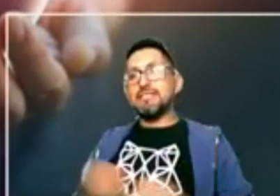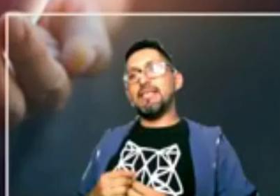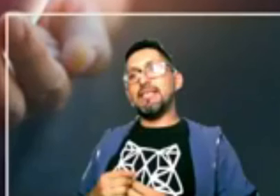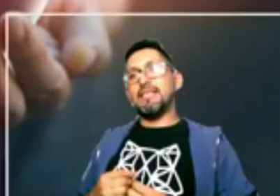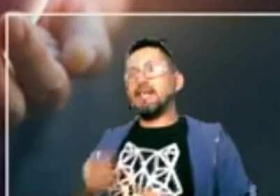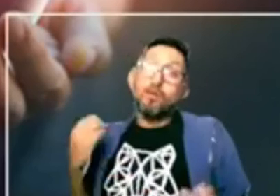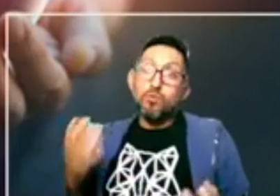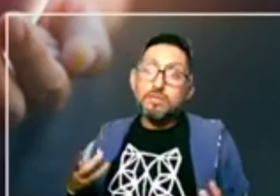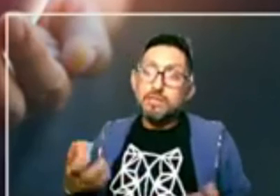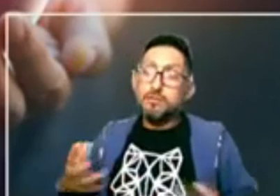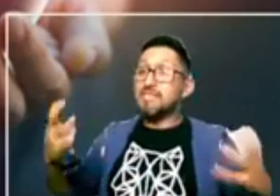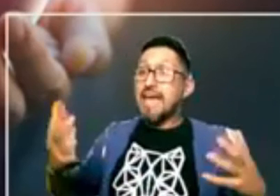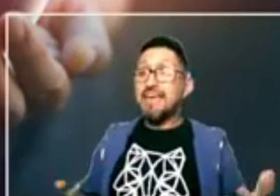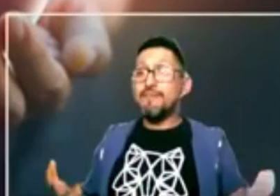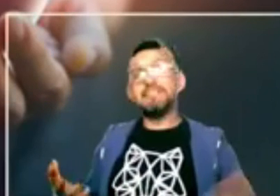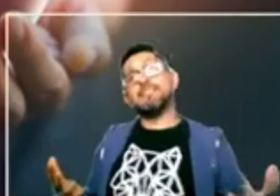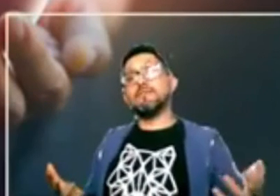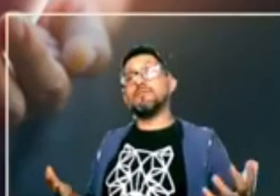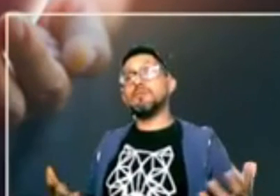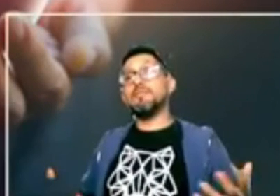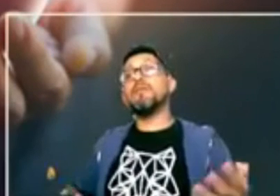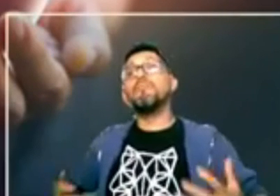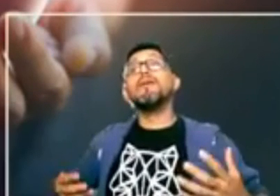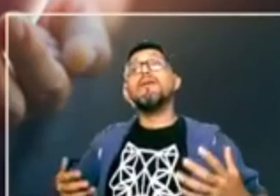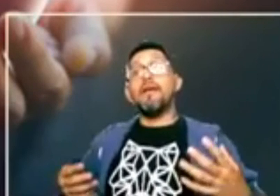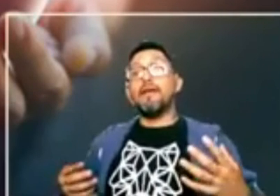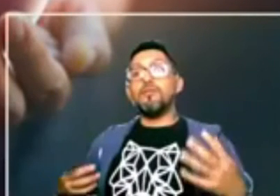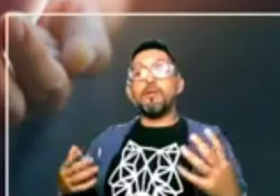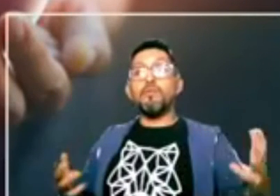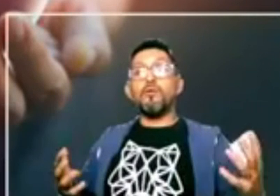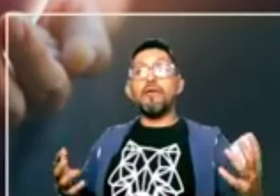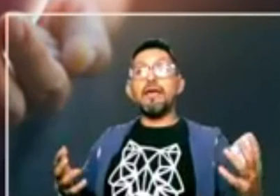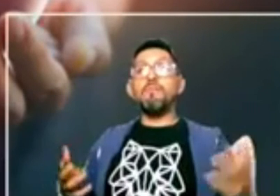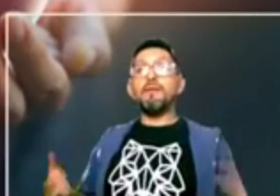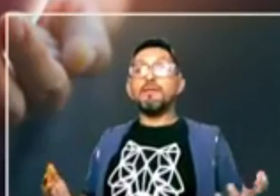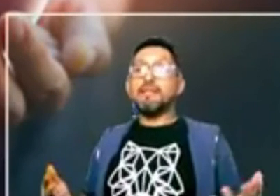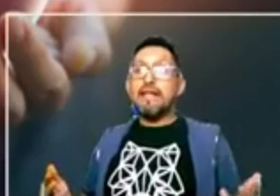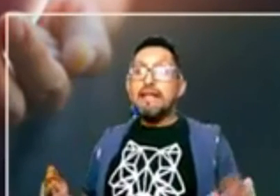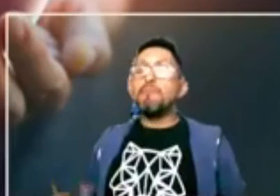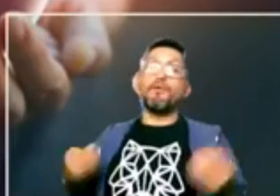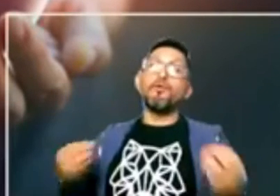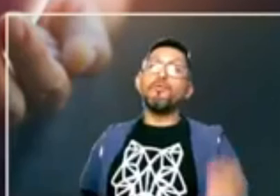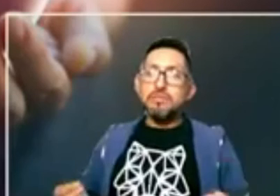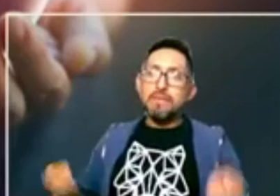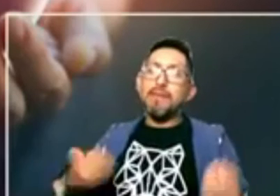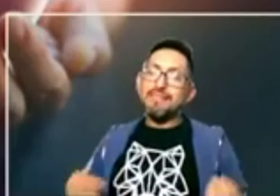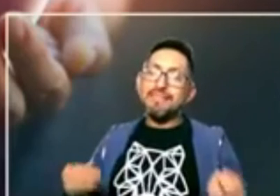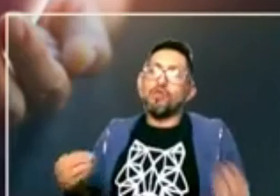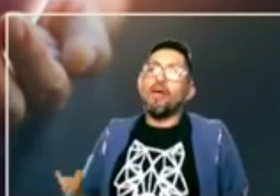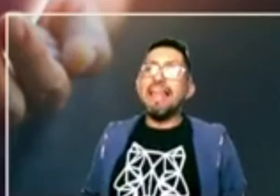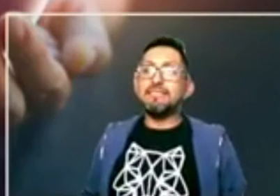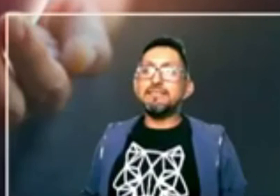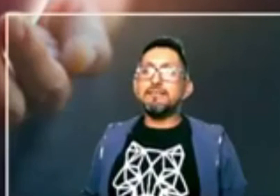se deben. En algunos casos ya hay avances de nuestro estado, en donde, por ejemplo, el vivero estatal produce